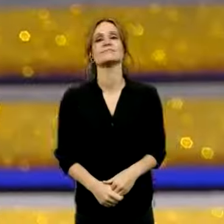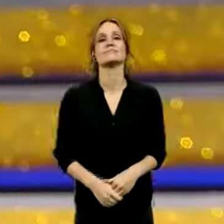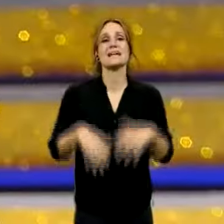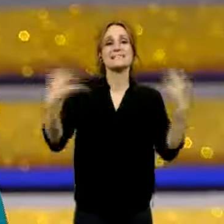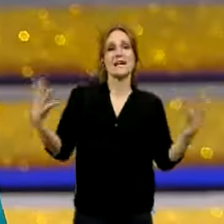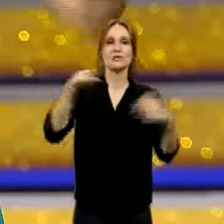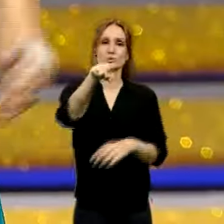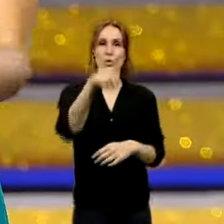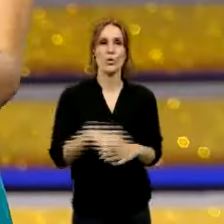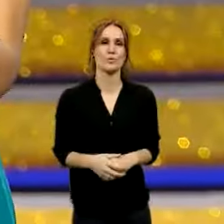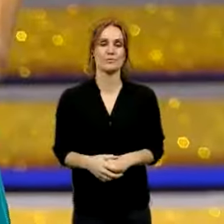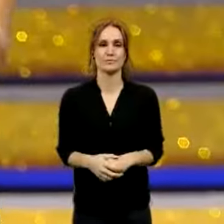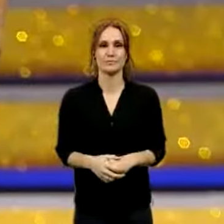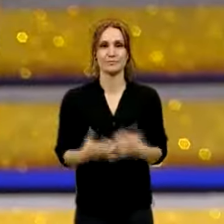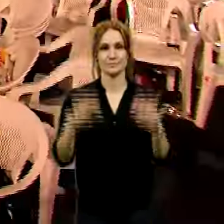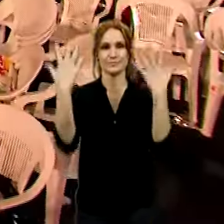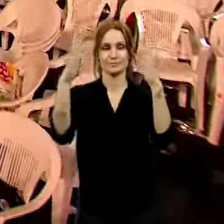¡Chacho, tú!